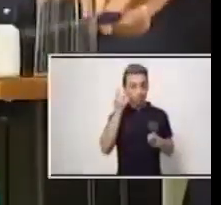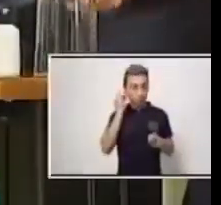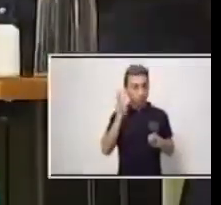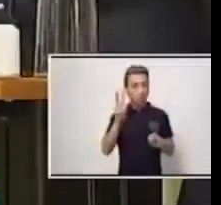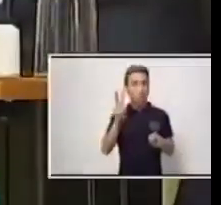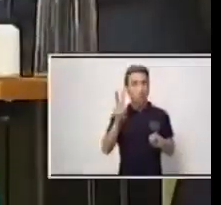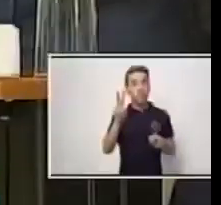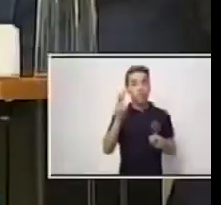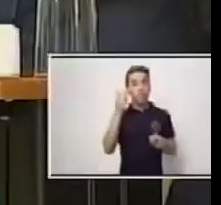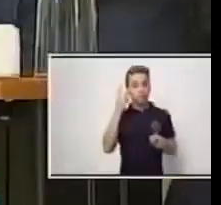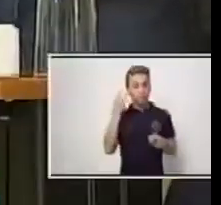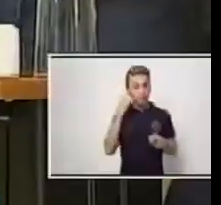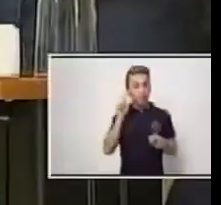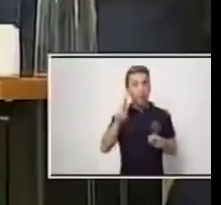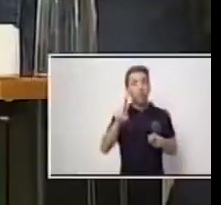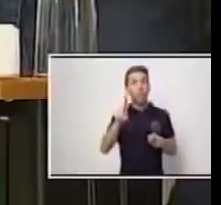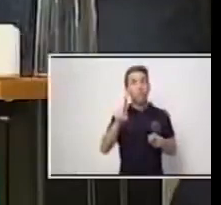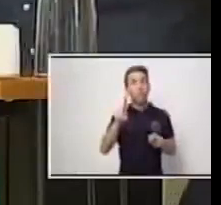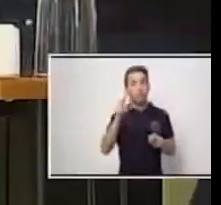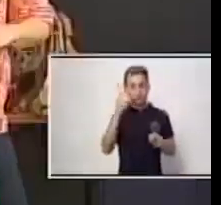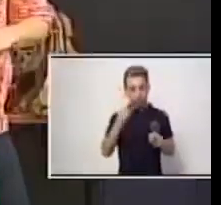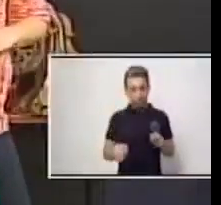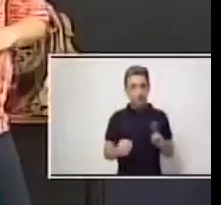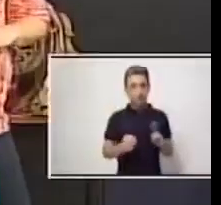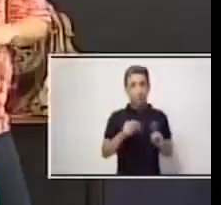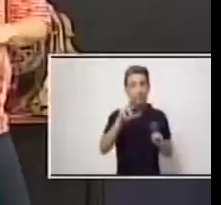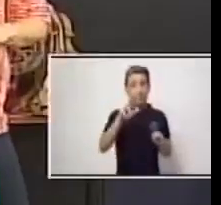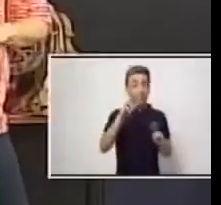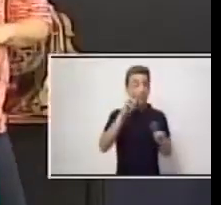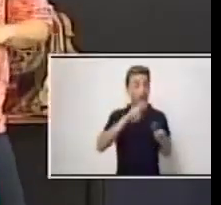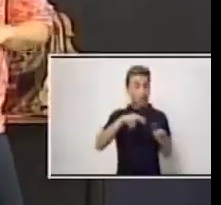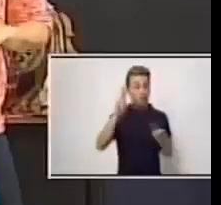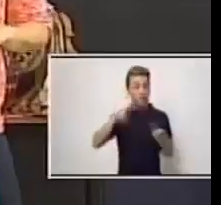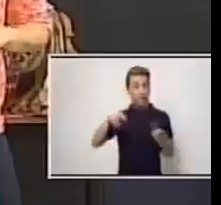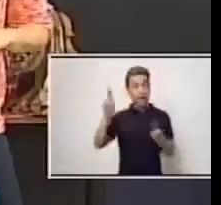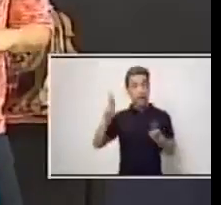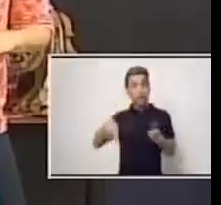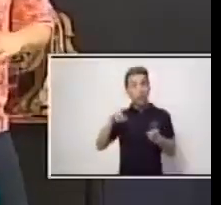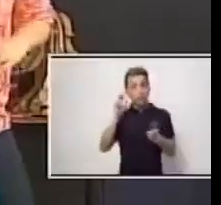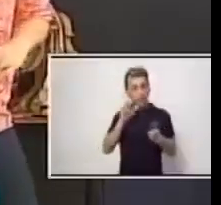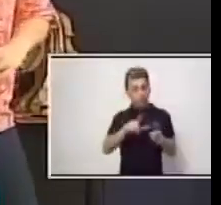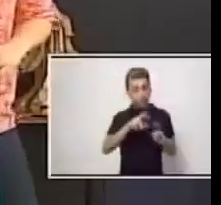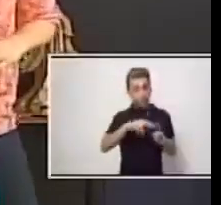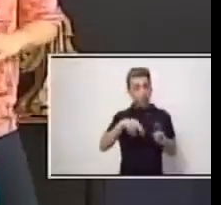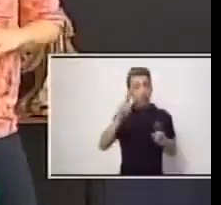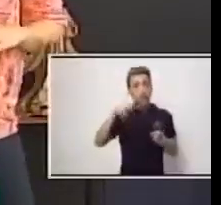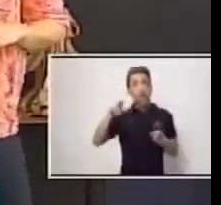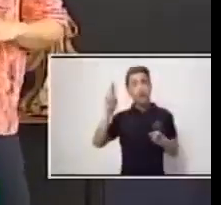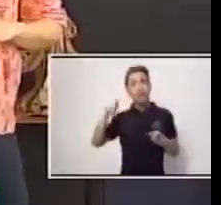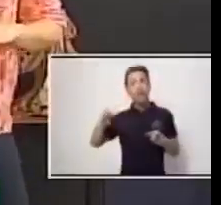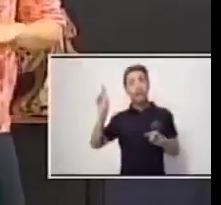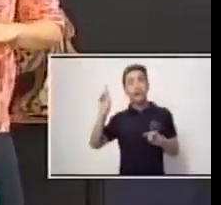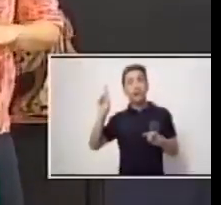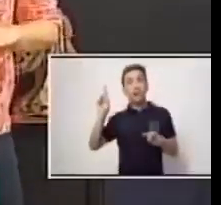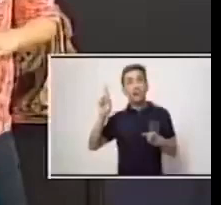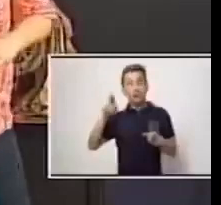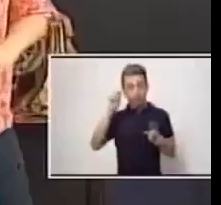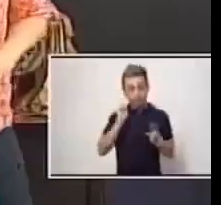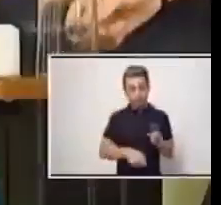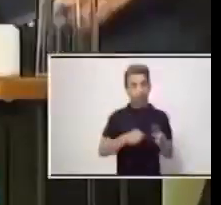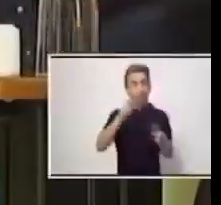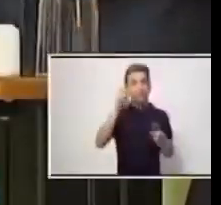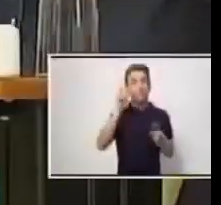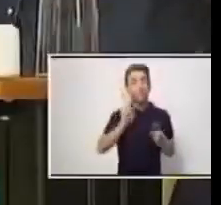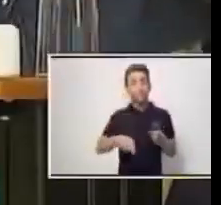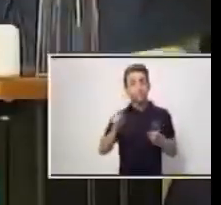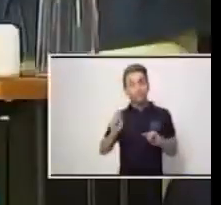Ding dong, ding dong, otra vez. Ringa, linga, linga, ling dong. Ringa, linga, linga, ling dong. Ding,